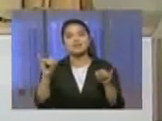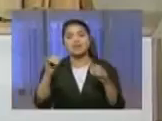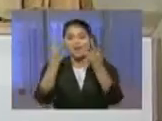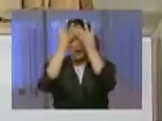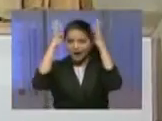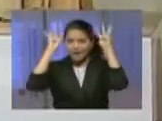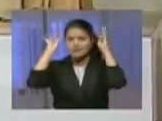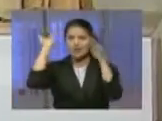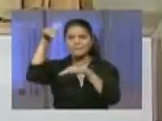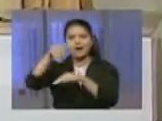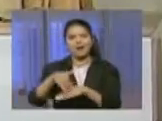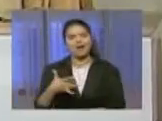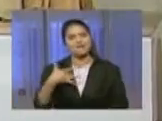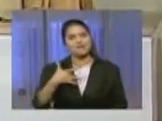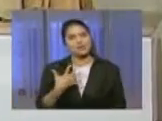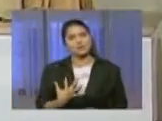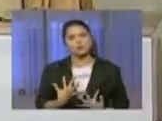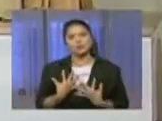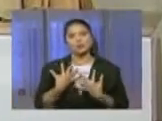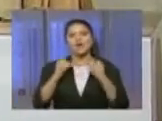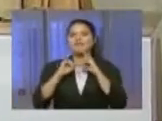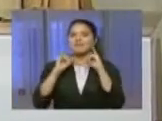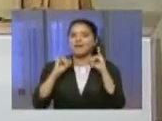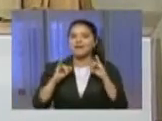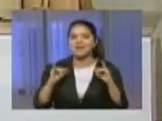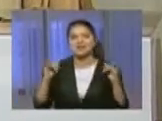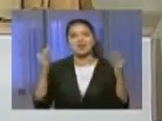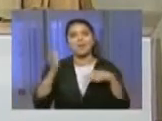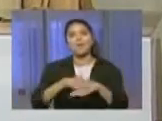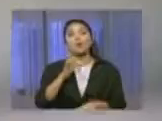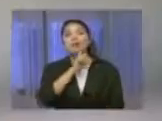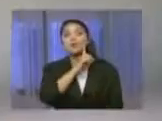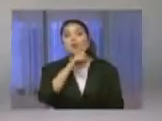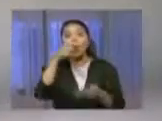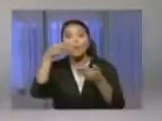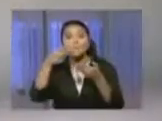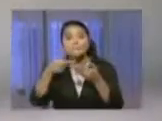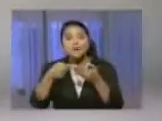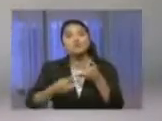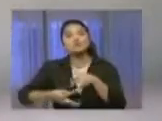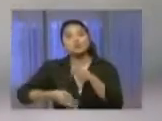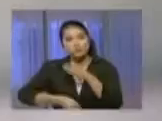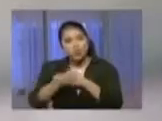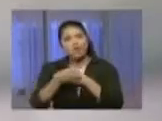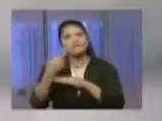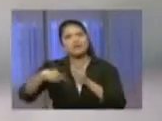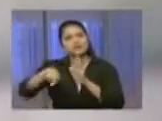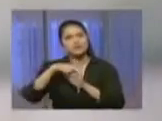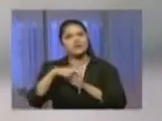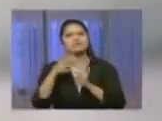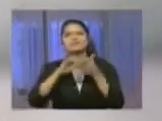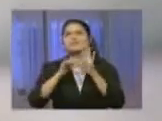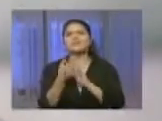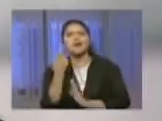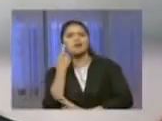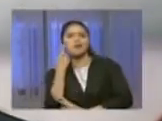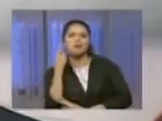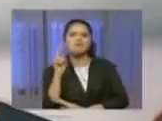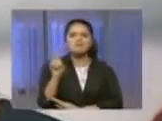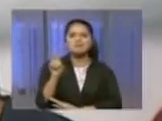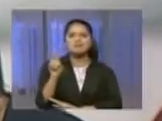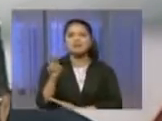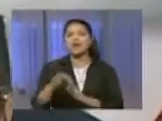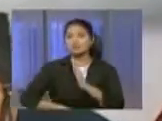llanuras Ah feliz porque su nombre todavía representa Rebeldía todavía